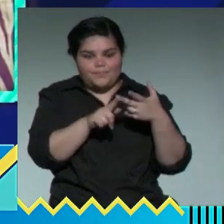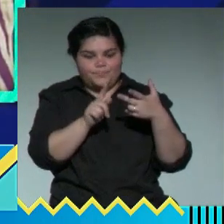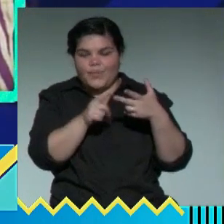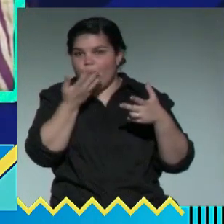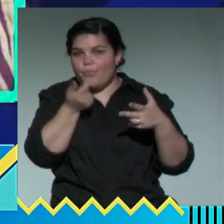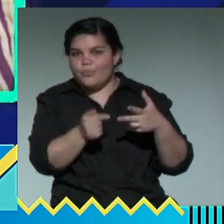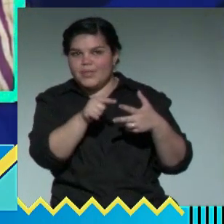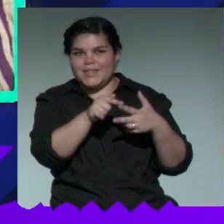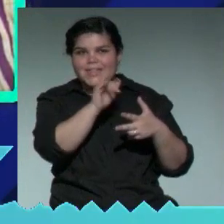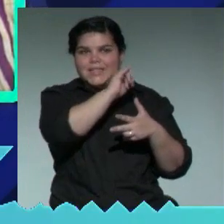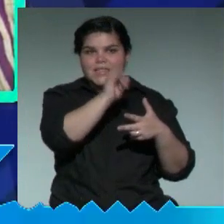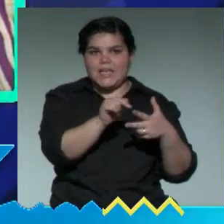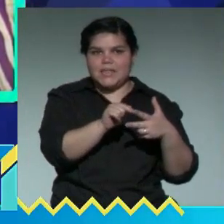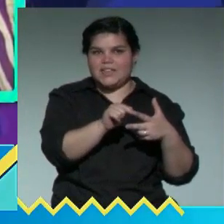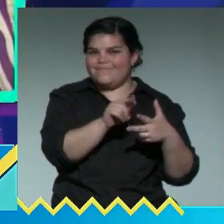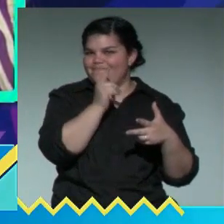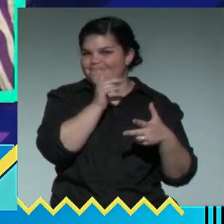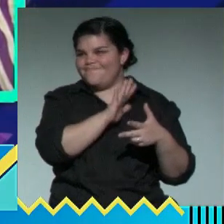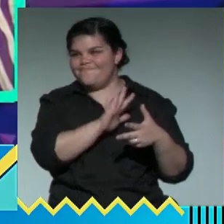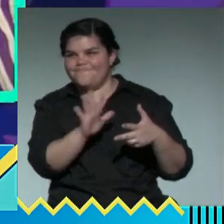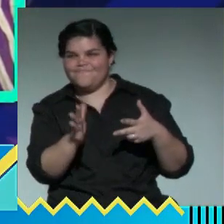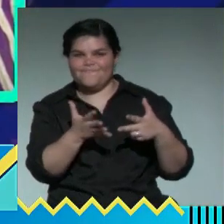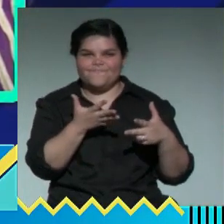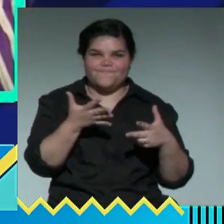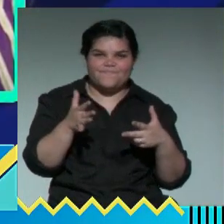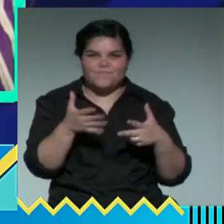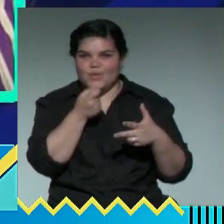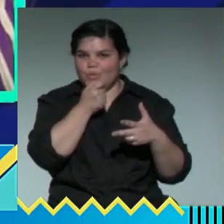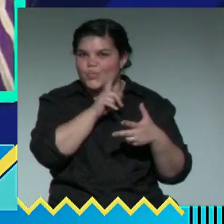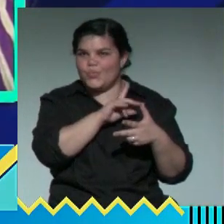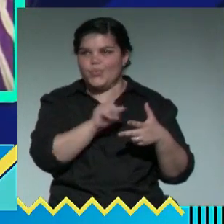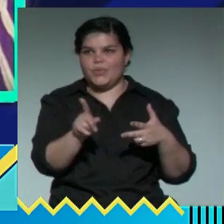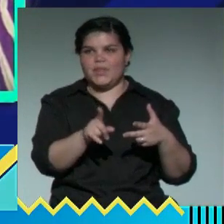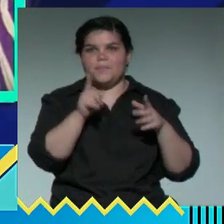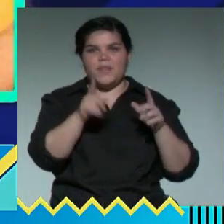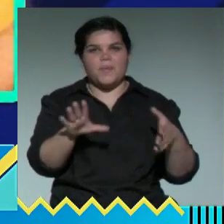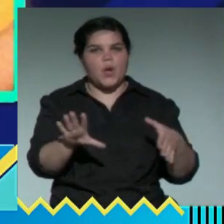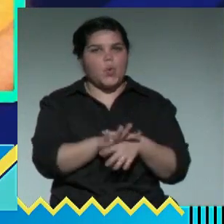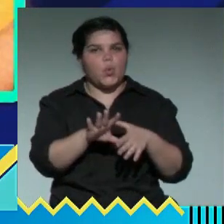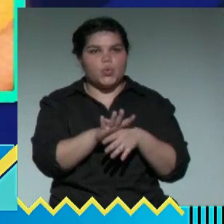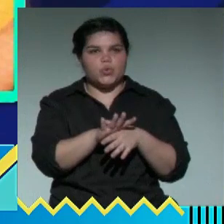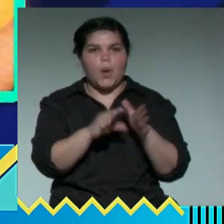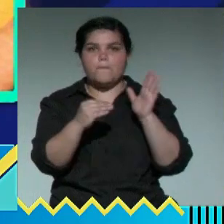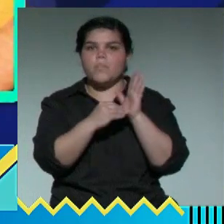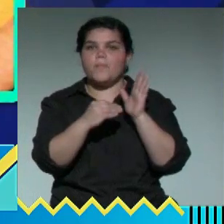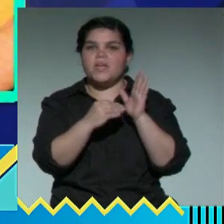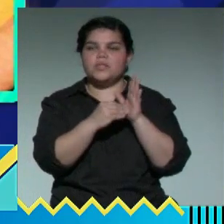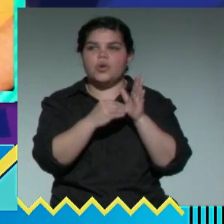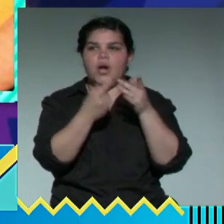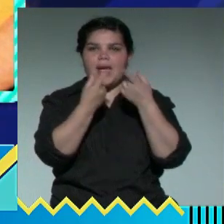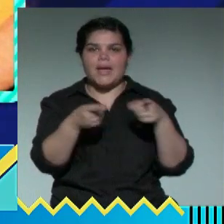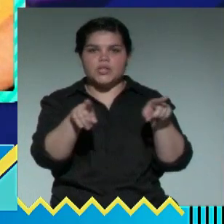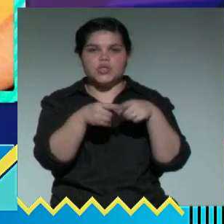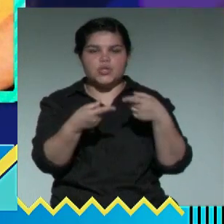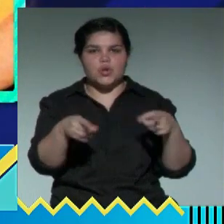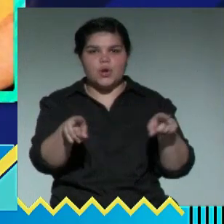como contento. Era como que veía que había otro integrante. Pero además era la época de Canción Animal. Incluso después, bueno, Melero y Cerati hicieron